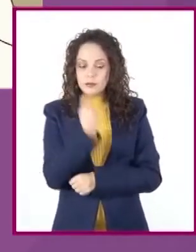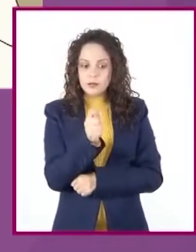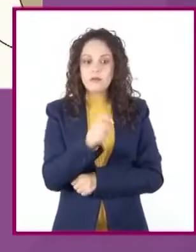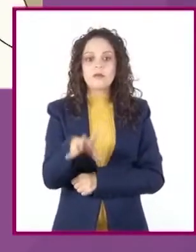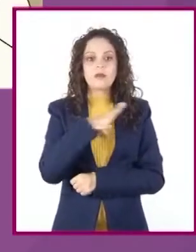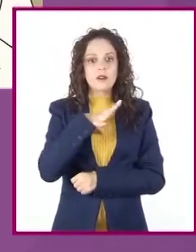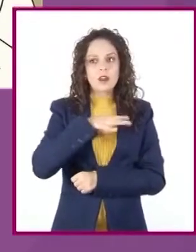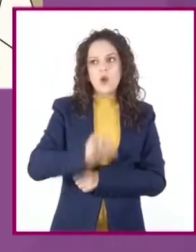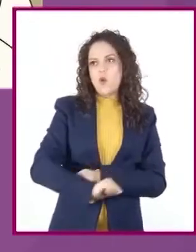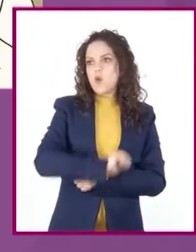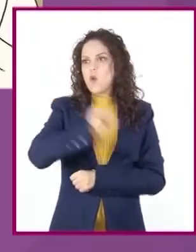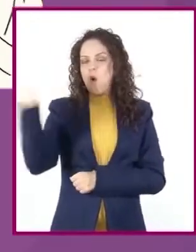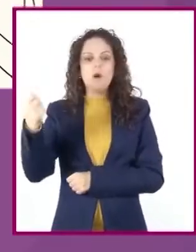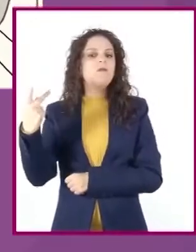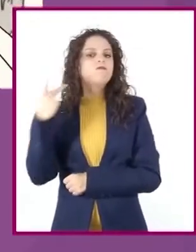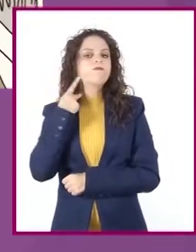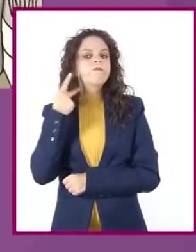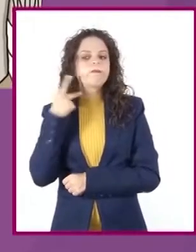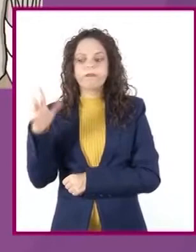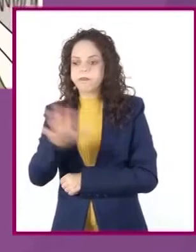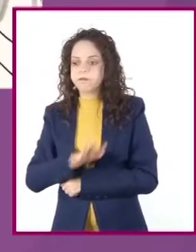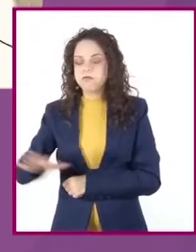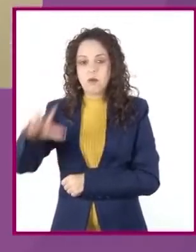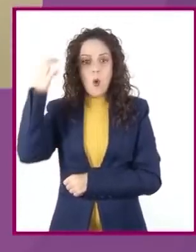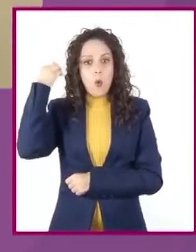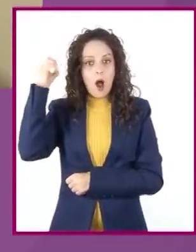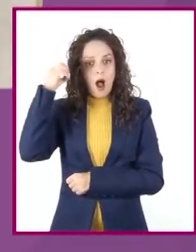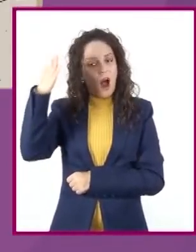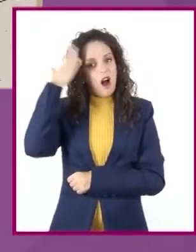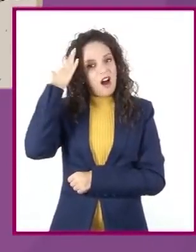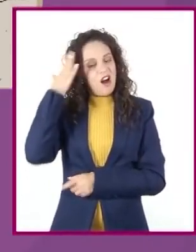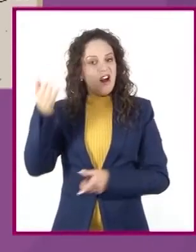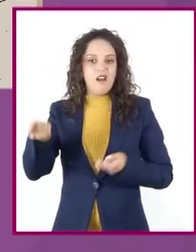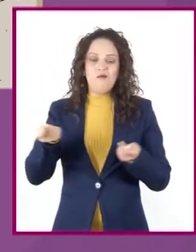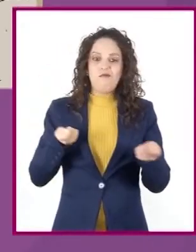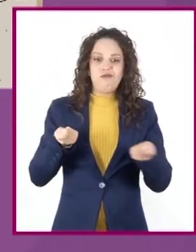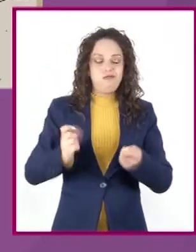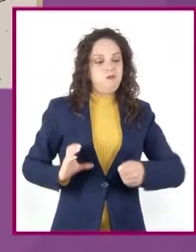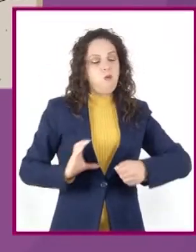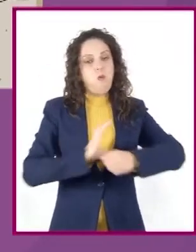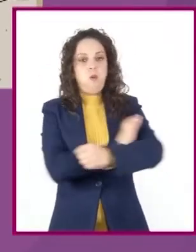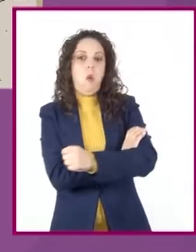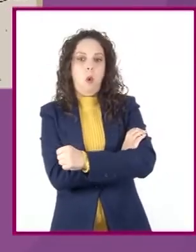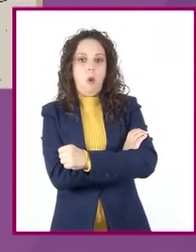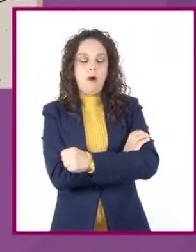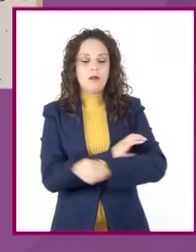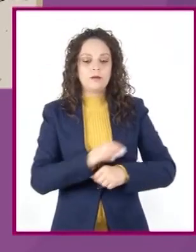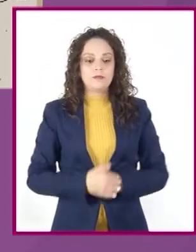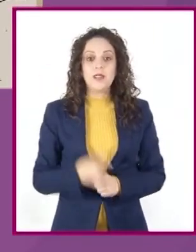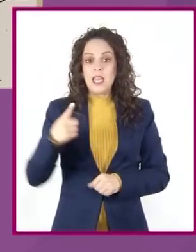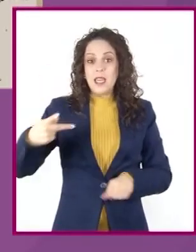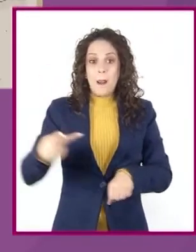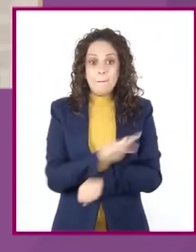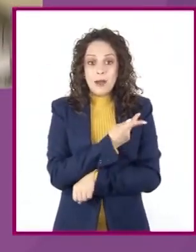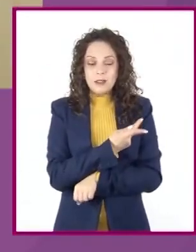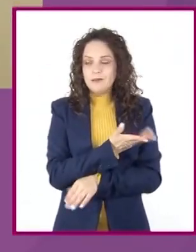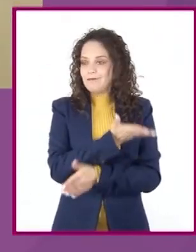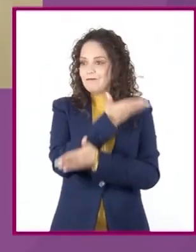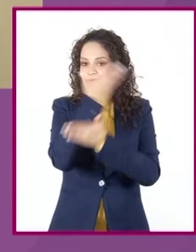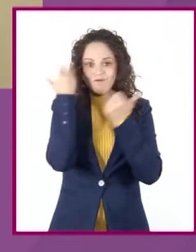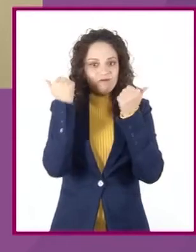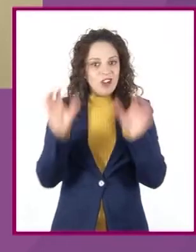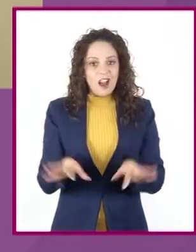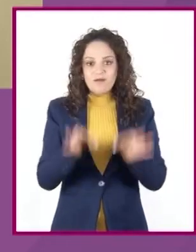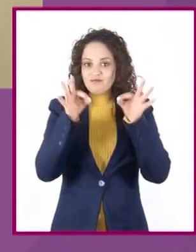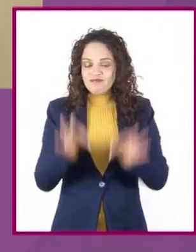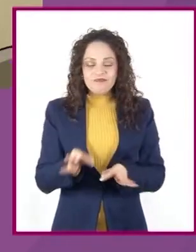poder de otros centros políticos del Valle de Oaxaca. No se sabe con certeza qué ocurrió.